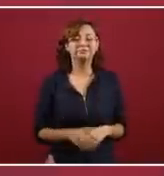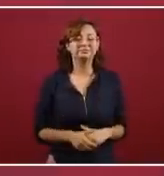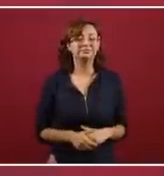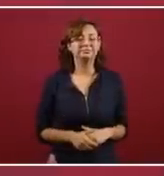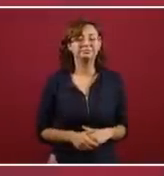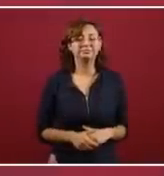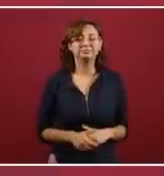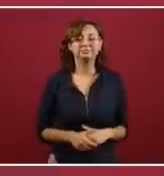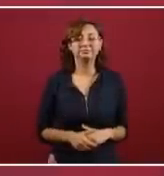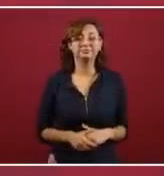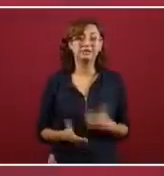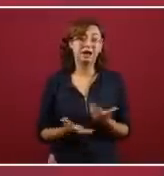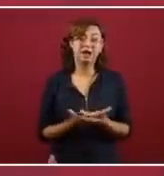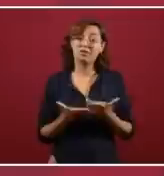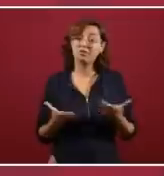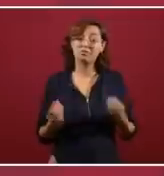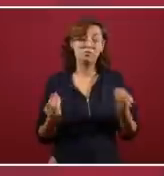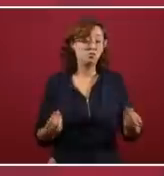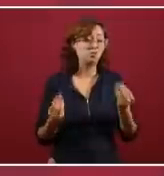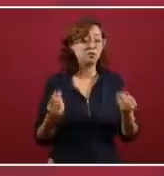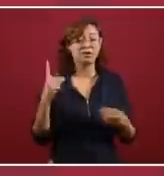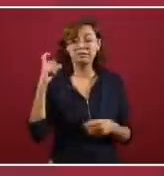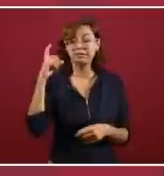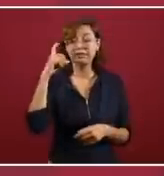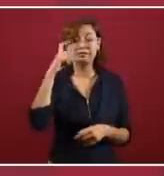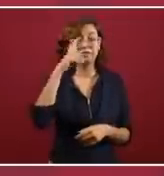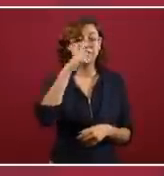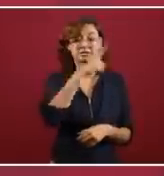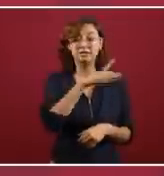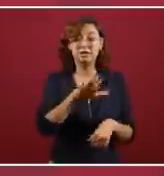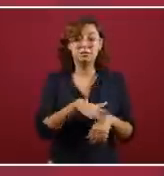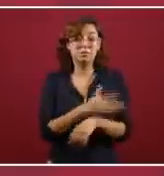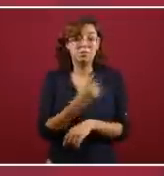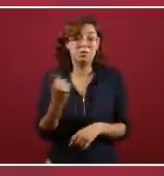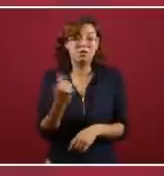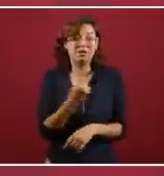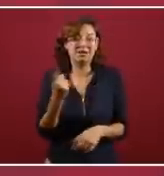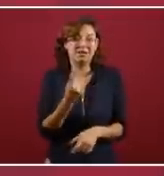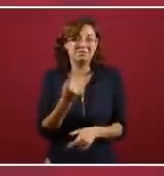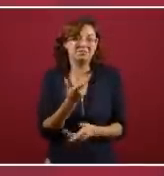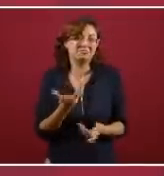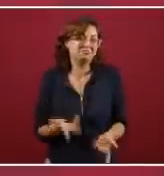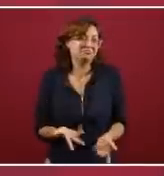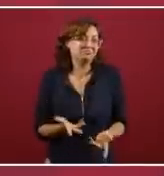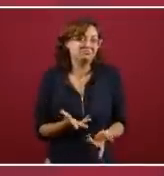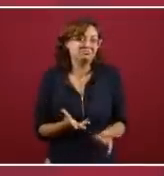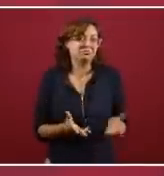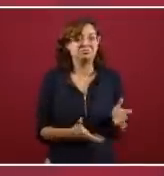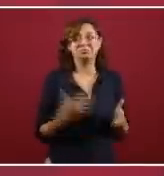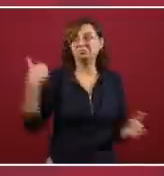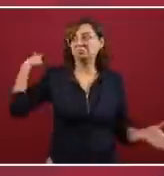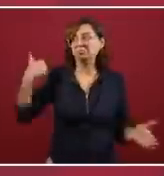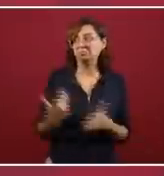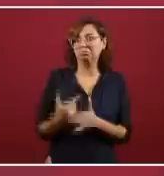es complicado porque son compromisos que se adquirieron.